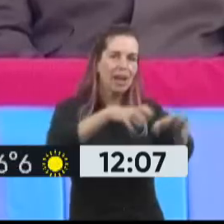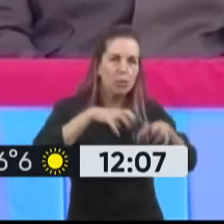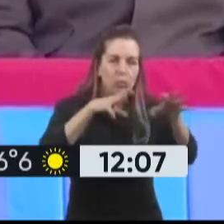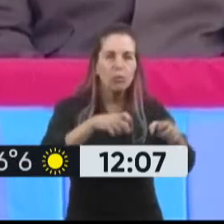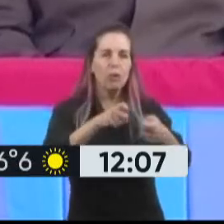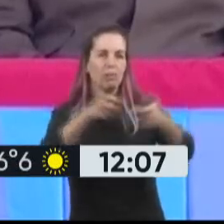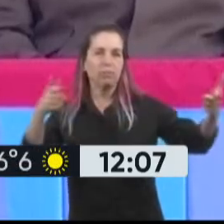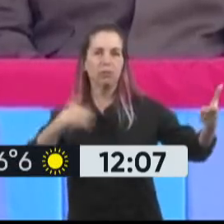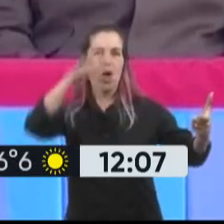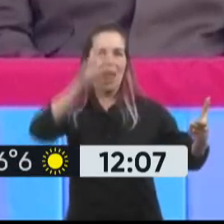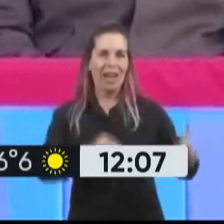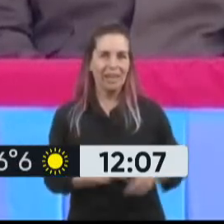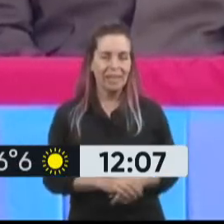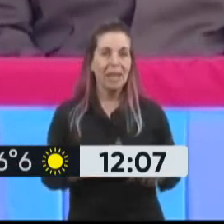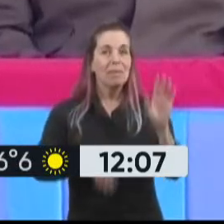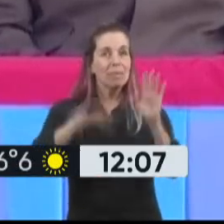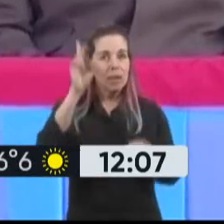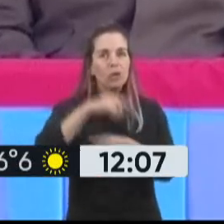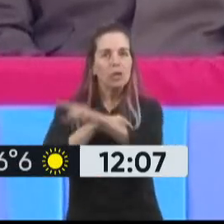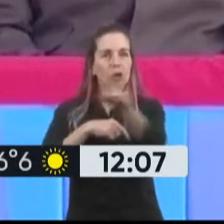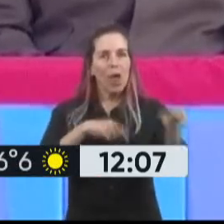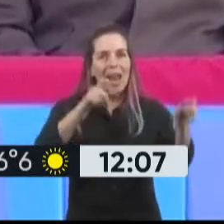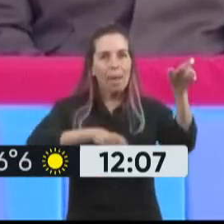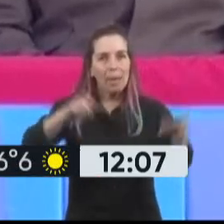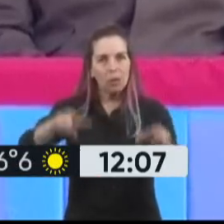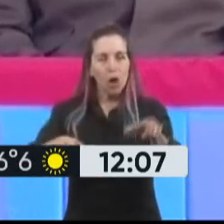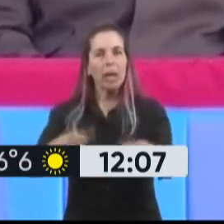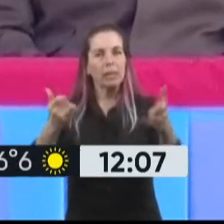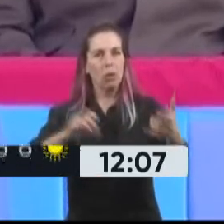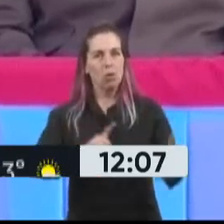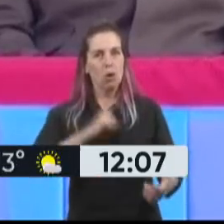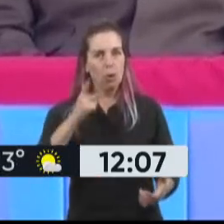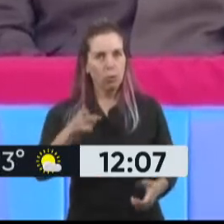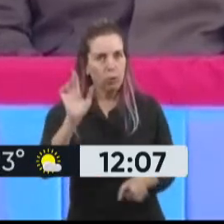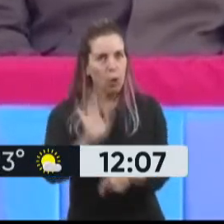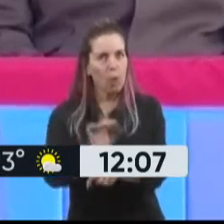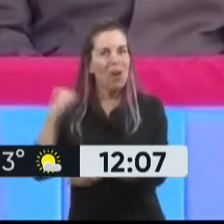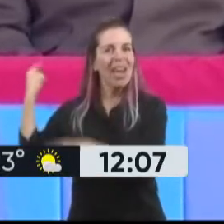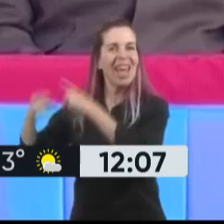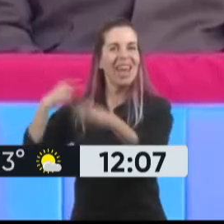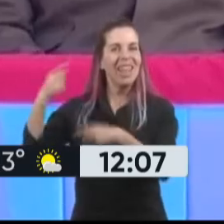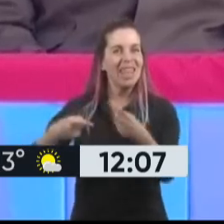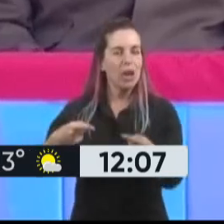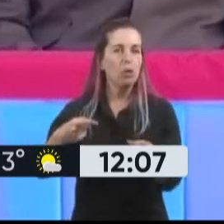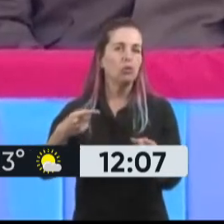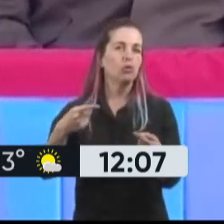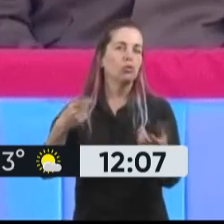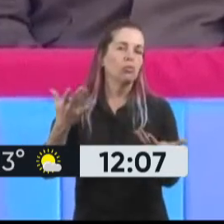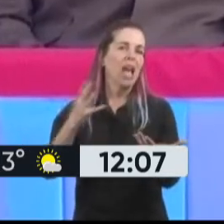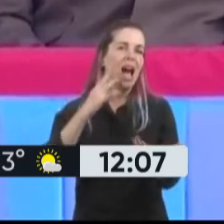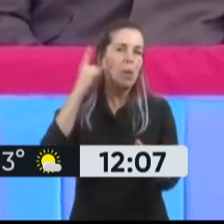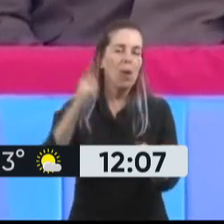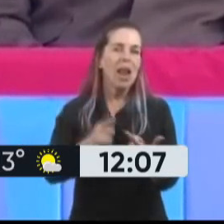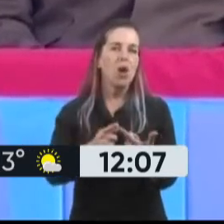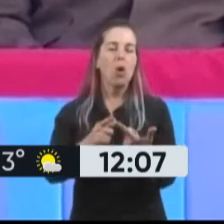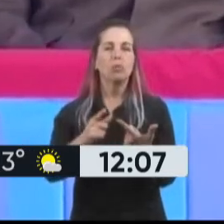frontera. Y muchos de quienes están aquí con nosotros tienen el orgullo de ser los herederos, bisnietos y tataranietos de aquellos